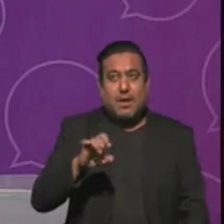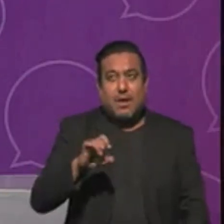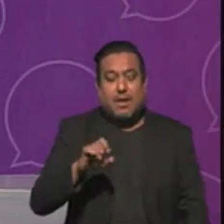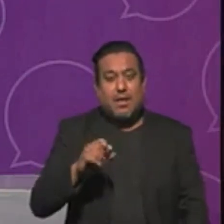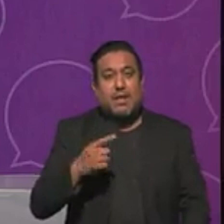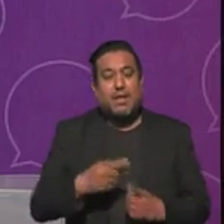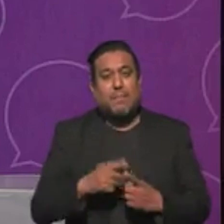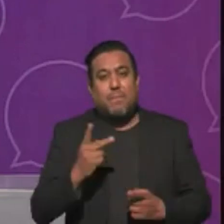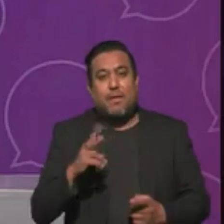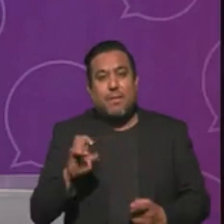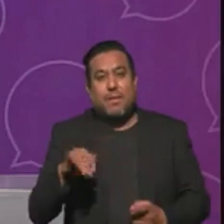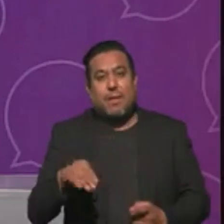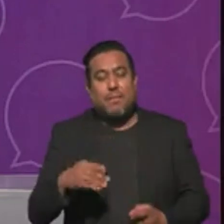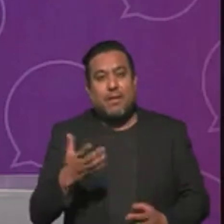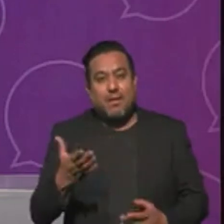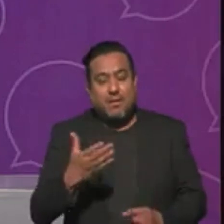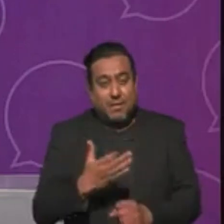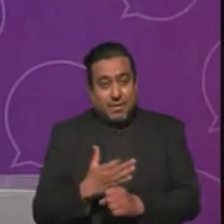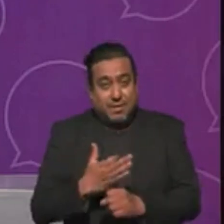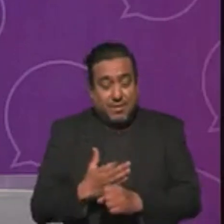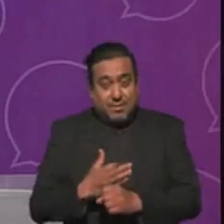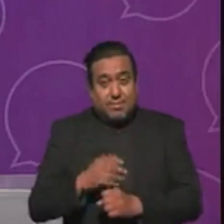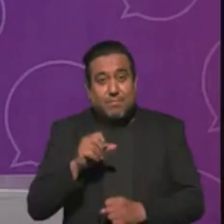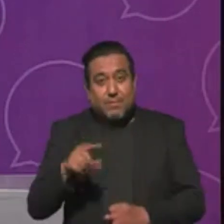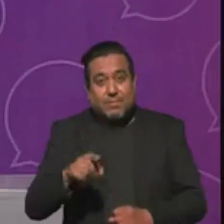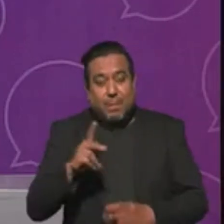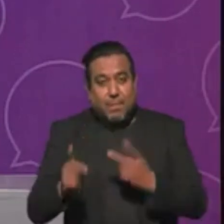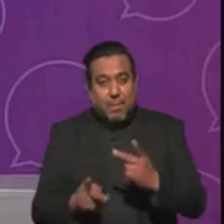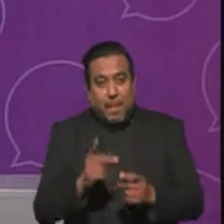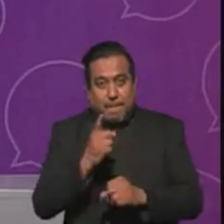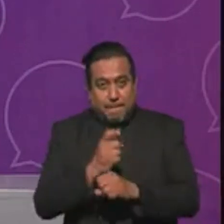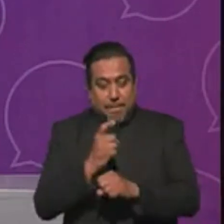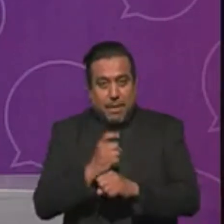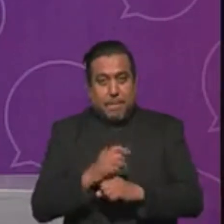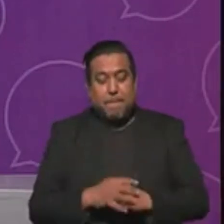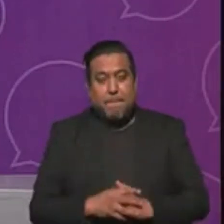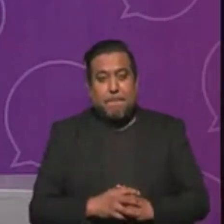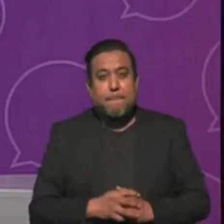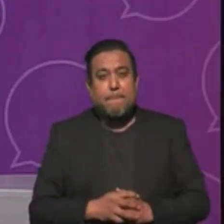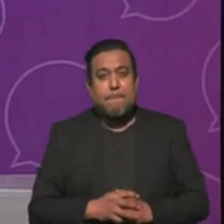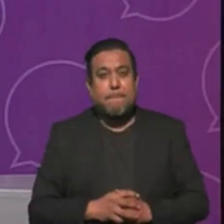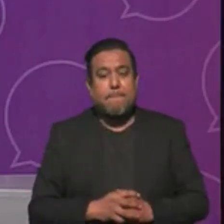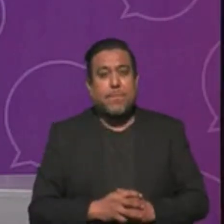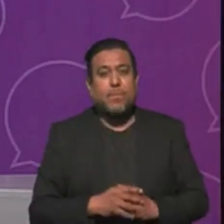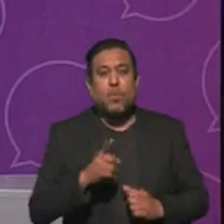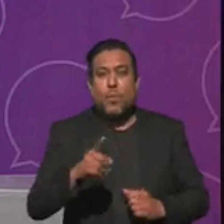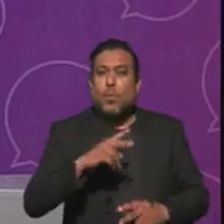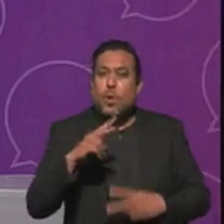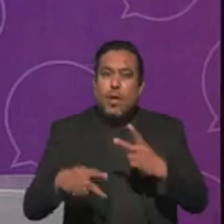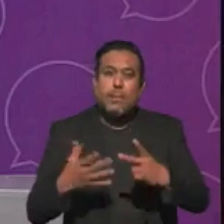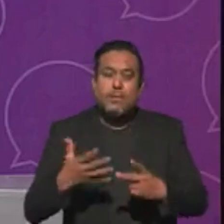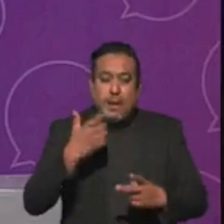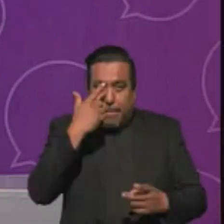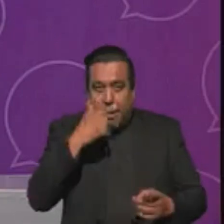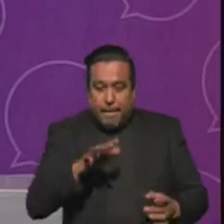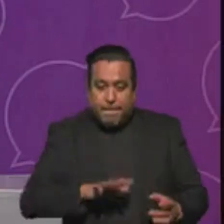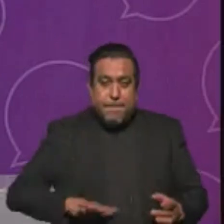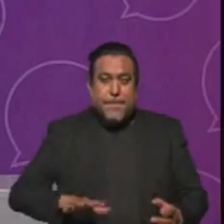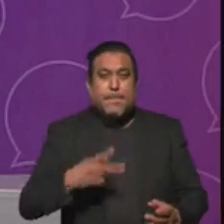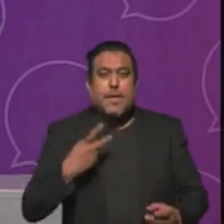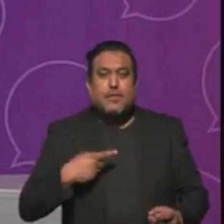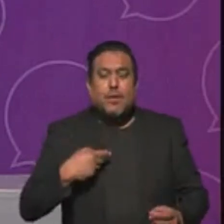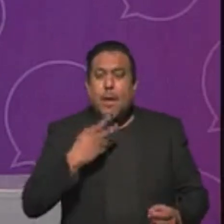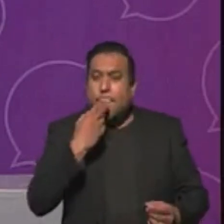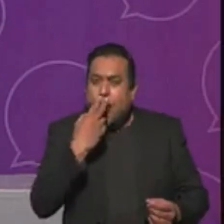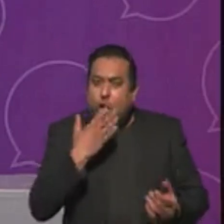verde ecologista de México Vamos con esta primera pregunta de este segmento La pregunta es cómo planea garantizar el acceso equitativo a